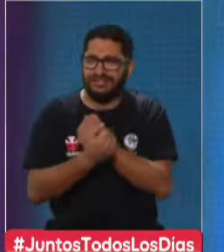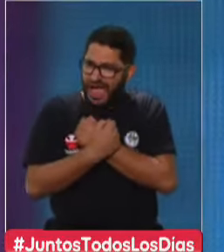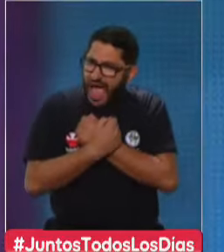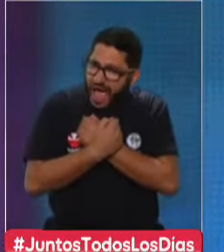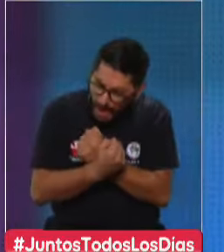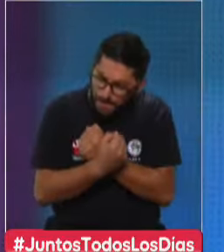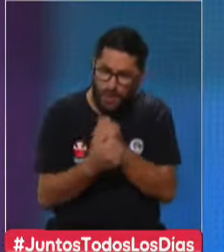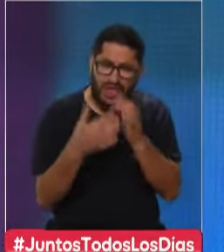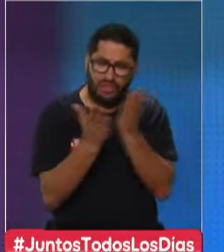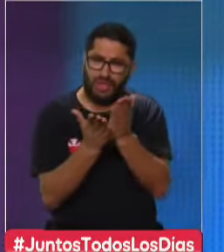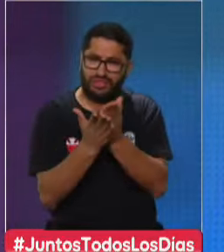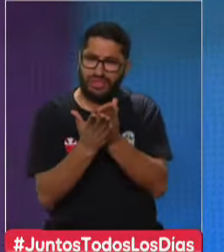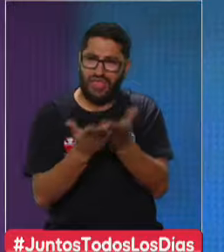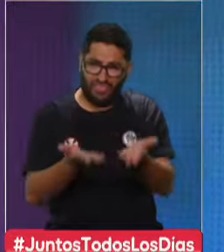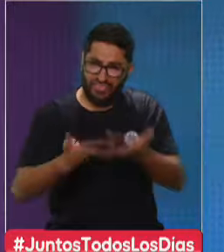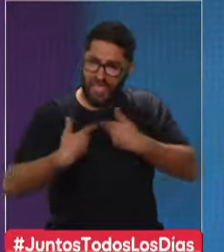trabajar